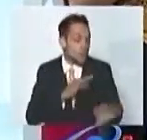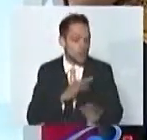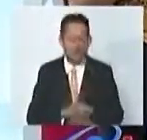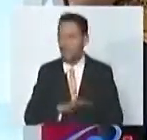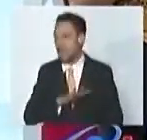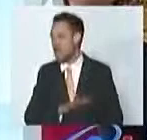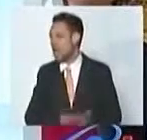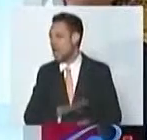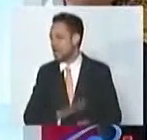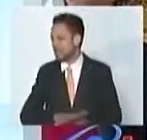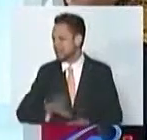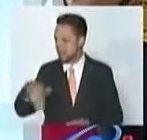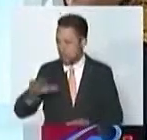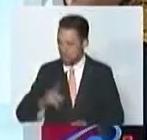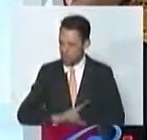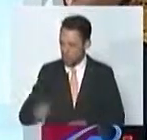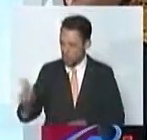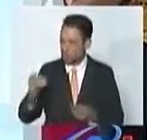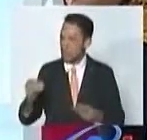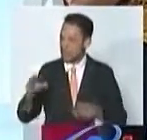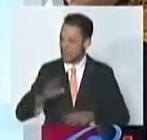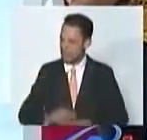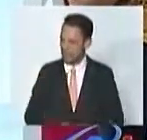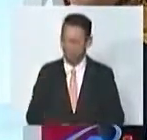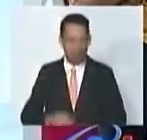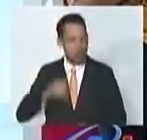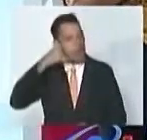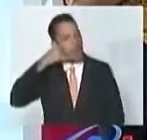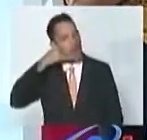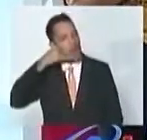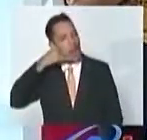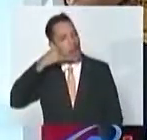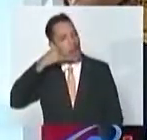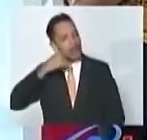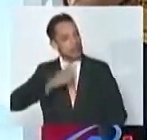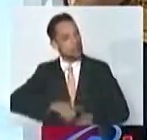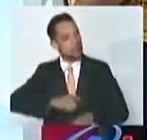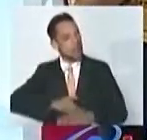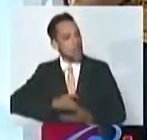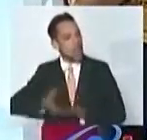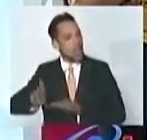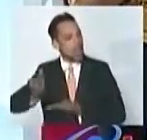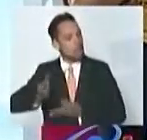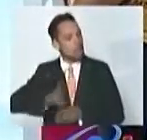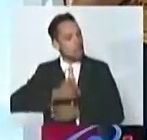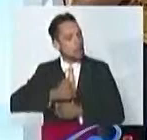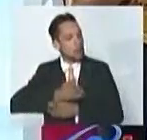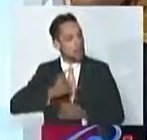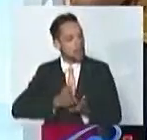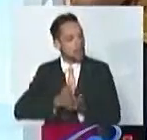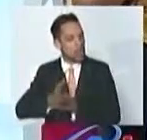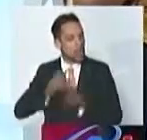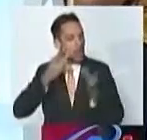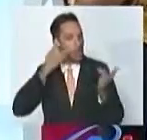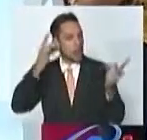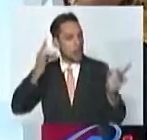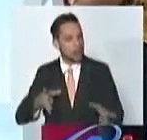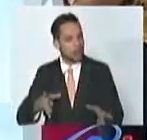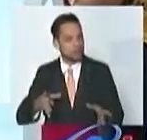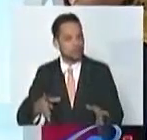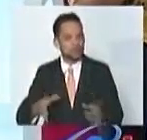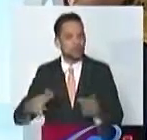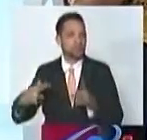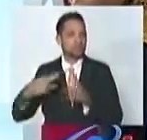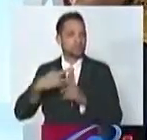entonces simplemente no se lo coloca. Entonces, fuera de que no se pone la protección, puede tener estas secuelas,